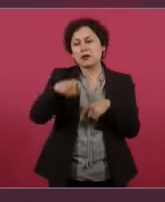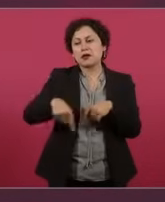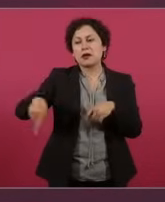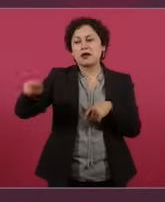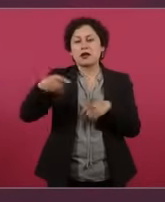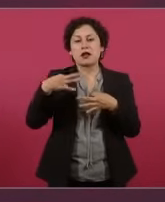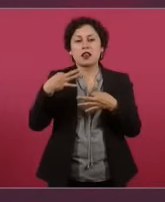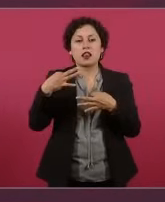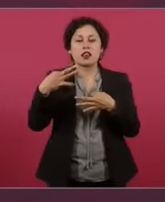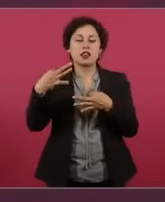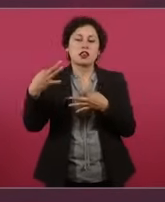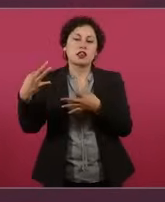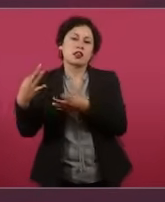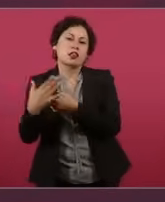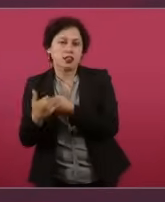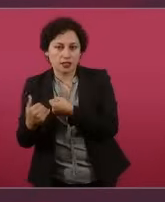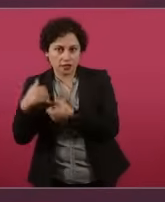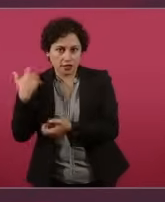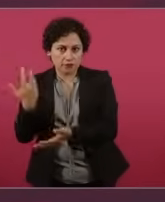sirenas.